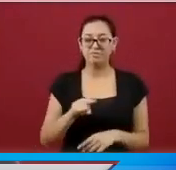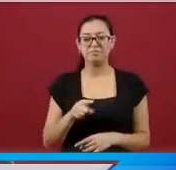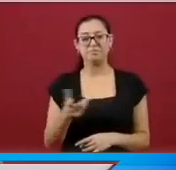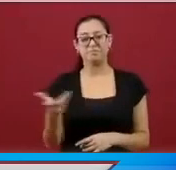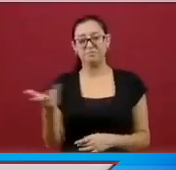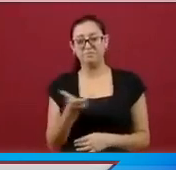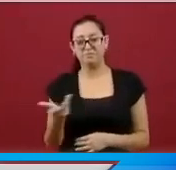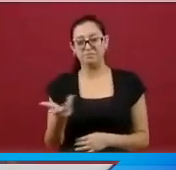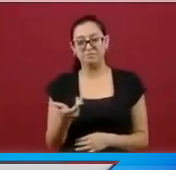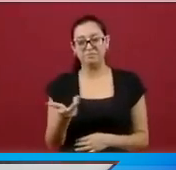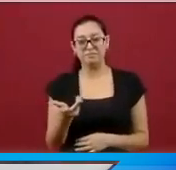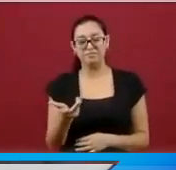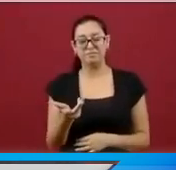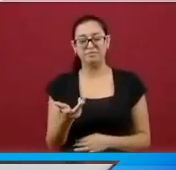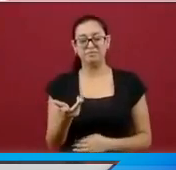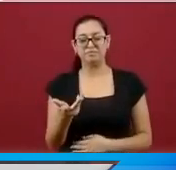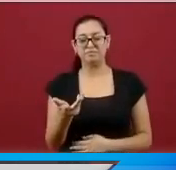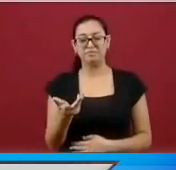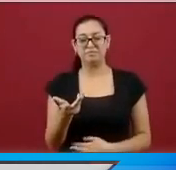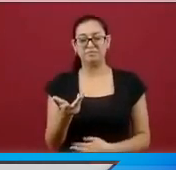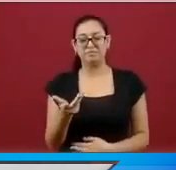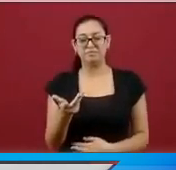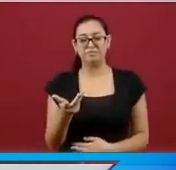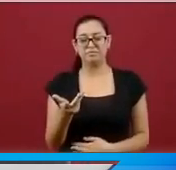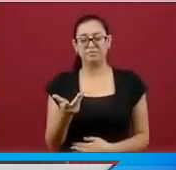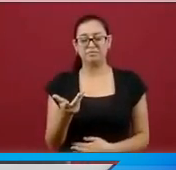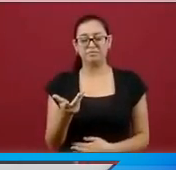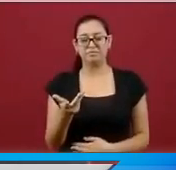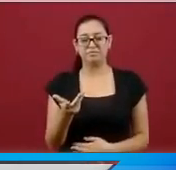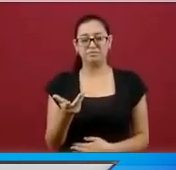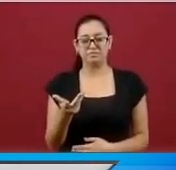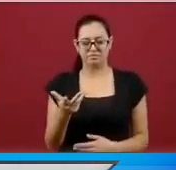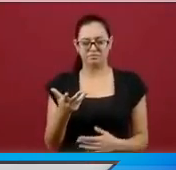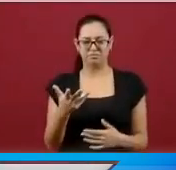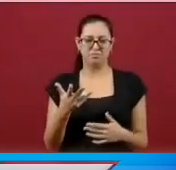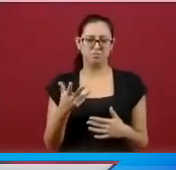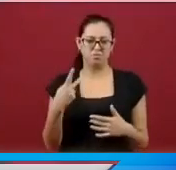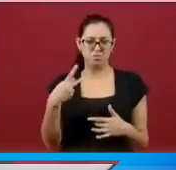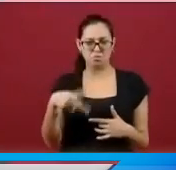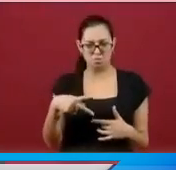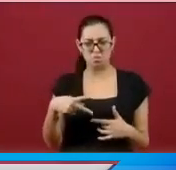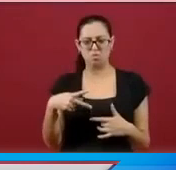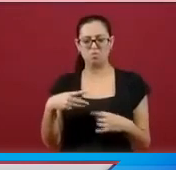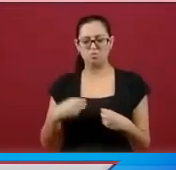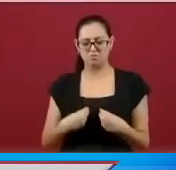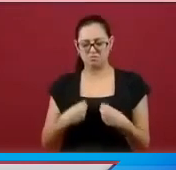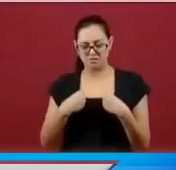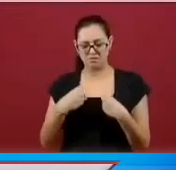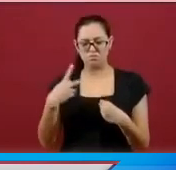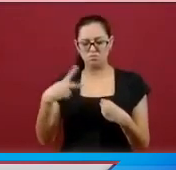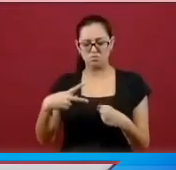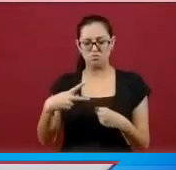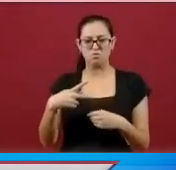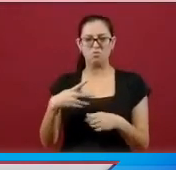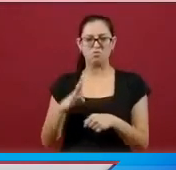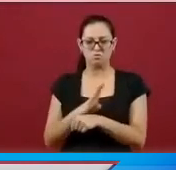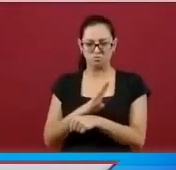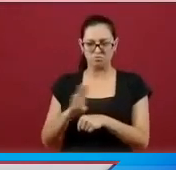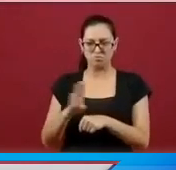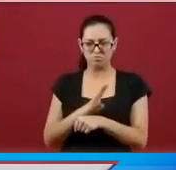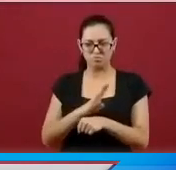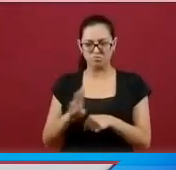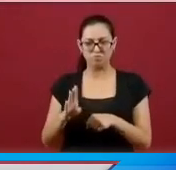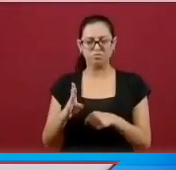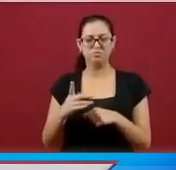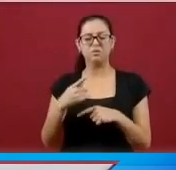del personal consular, ampliar la atención legal, promoción de la identidad cultural, ampliar programas de educación, salud